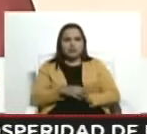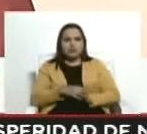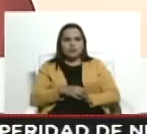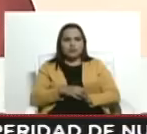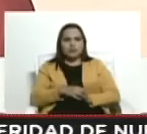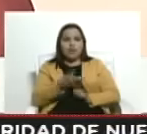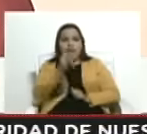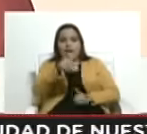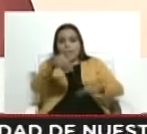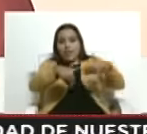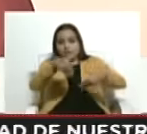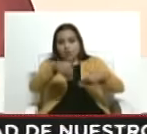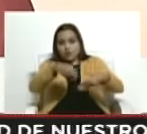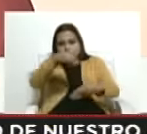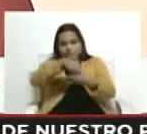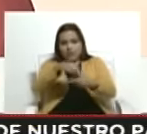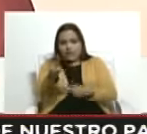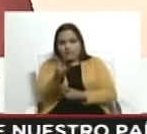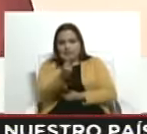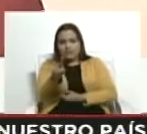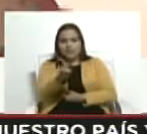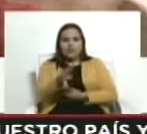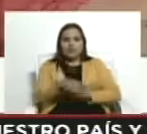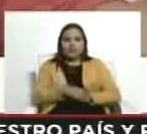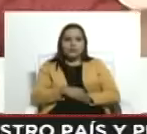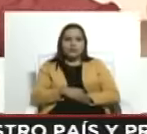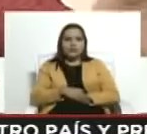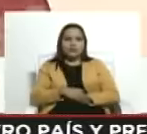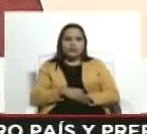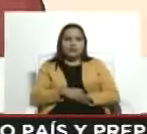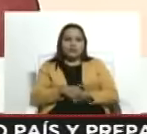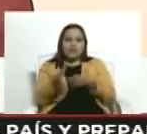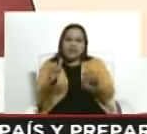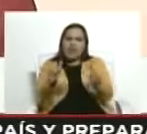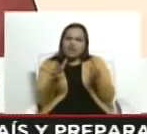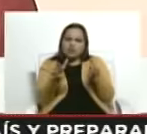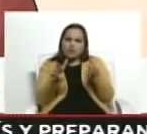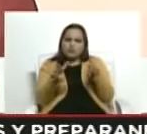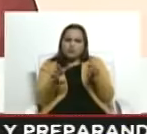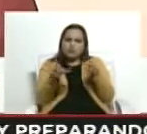hubo elecciones en Venezuela y ganó un personaje.